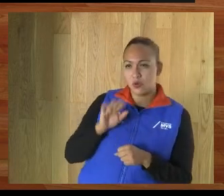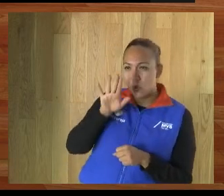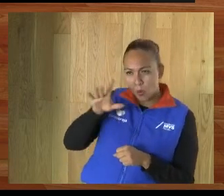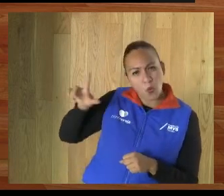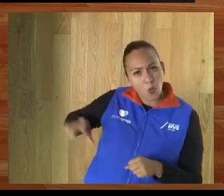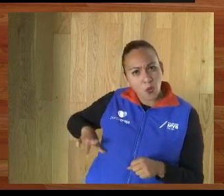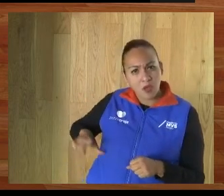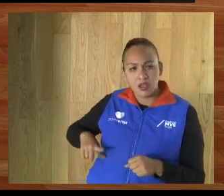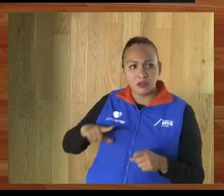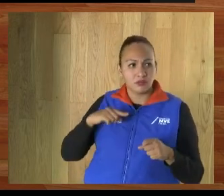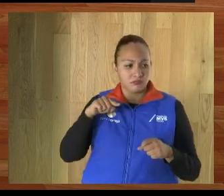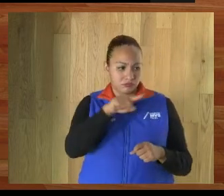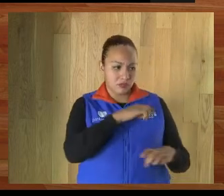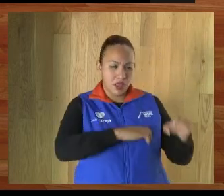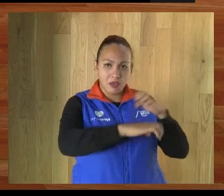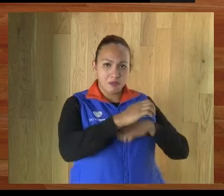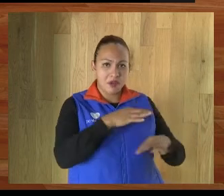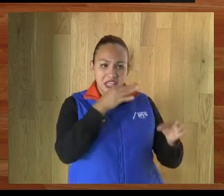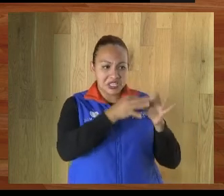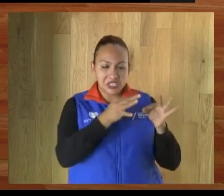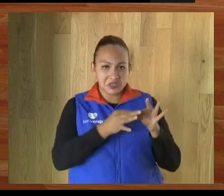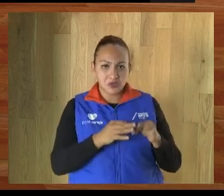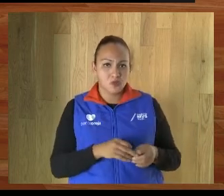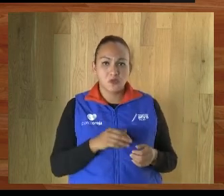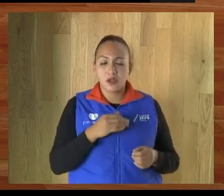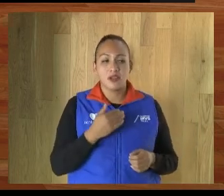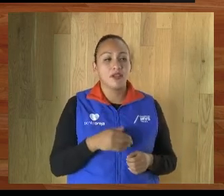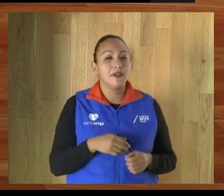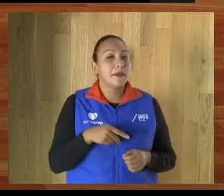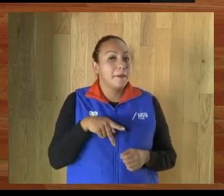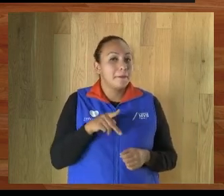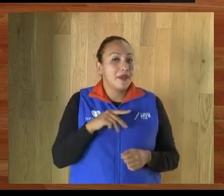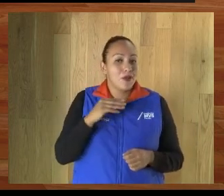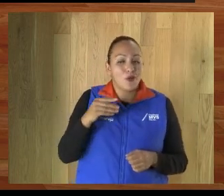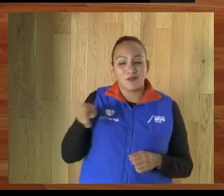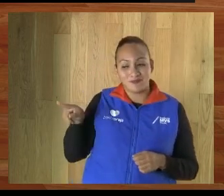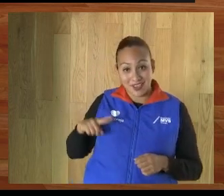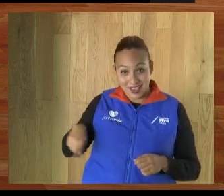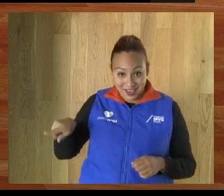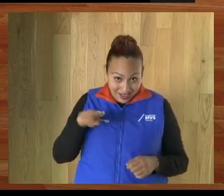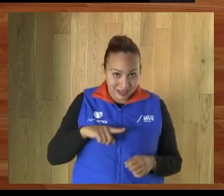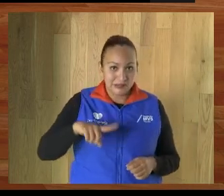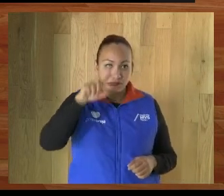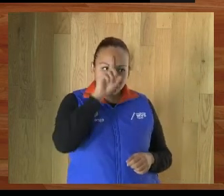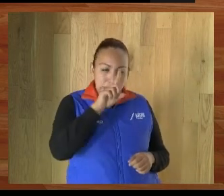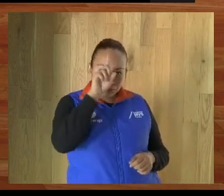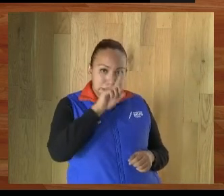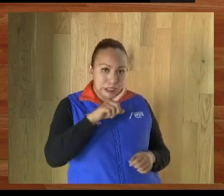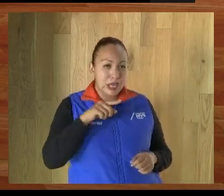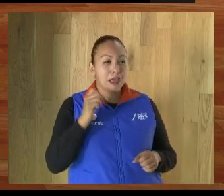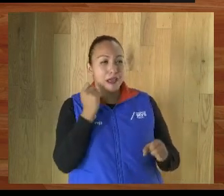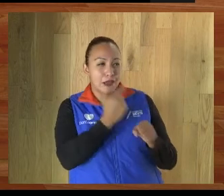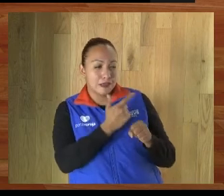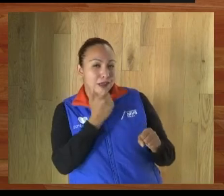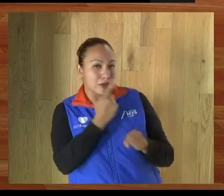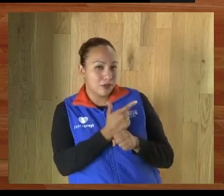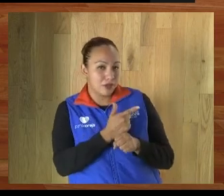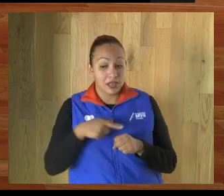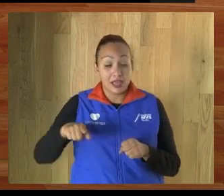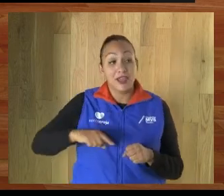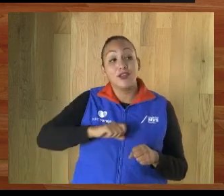de que estas personas digan cosas sobre nuestra empresa, otorguen el beneficio de la duda y si confiarán en